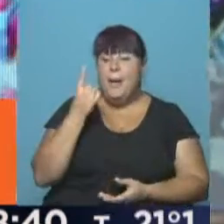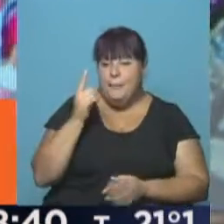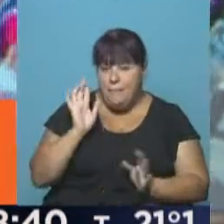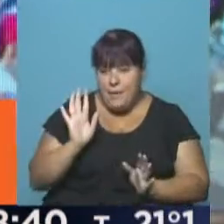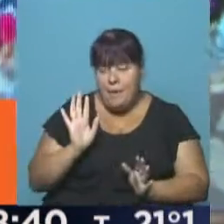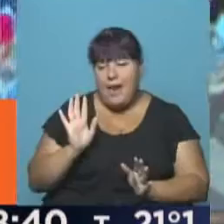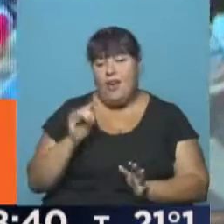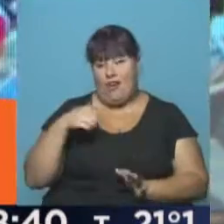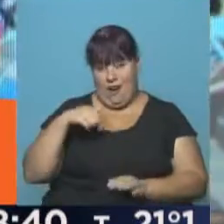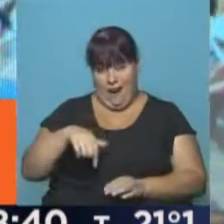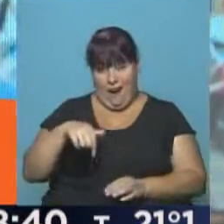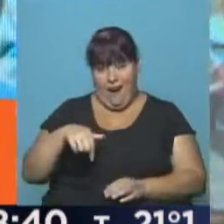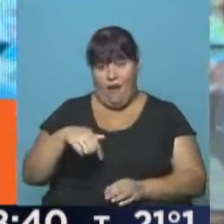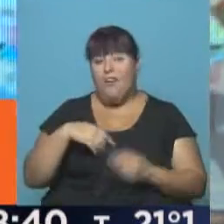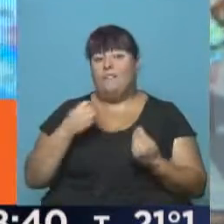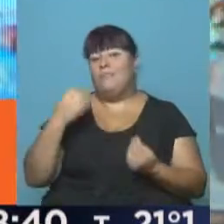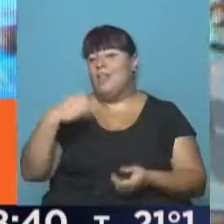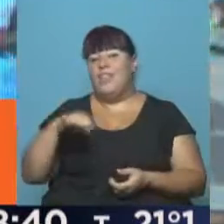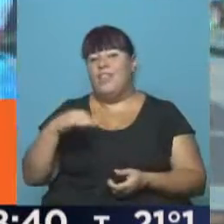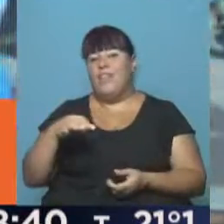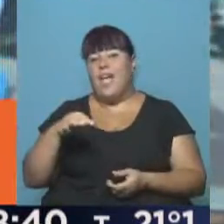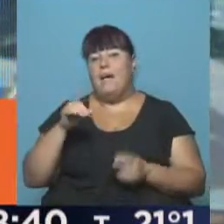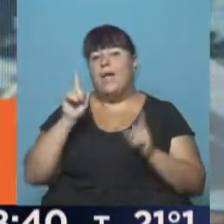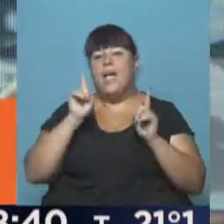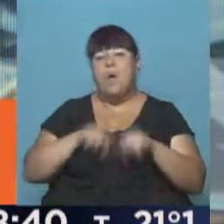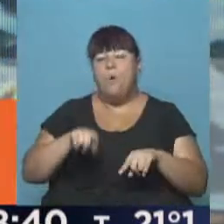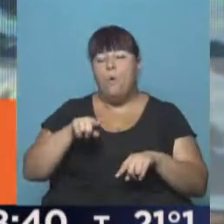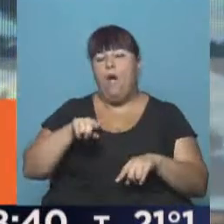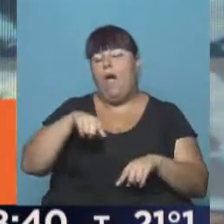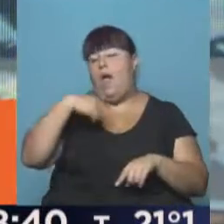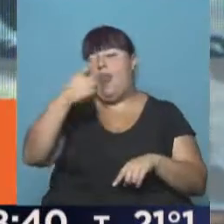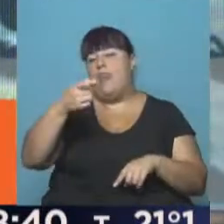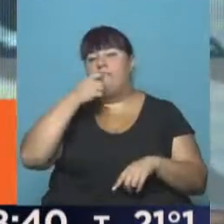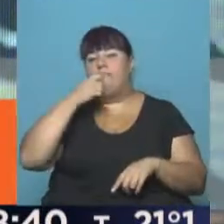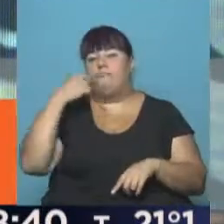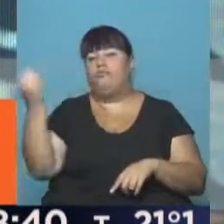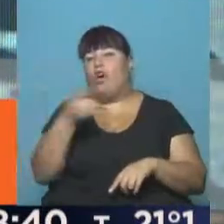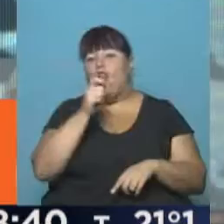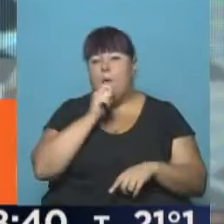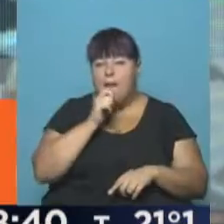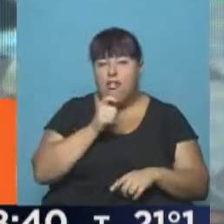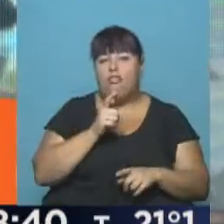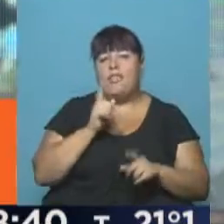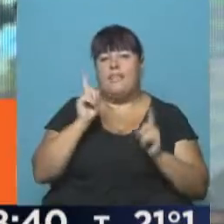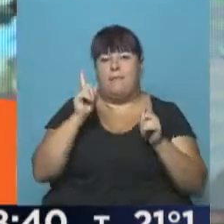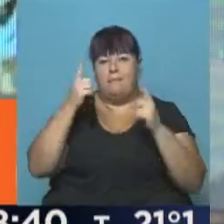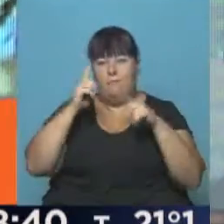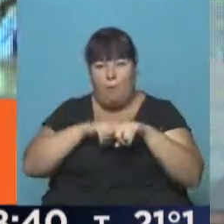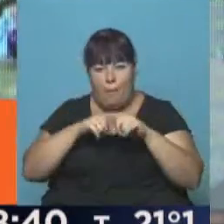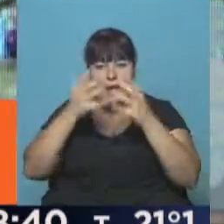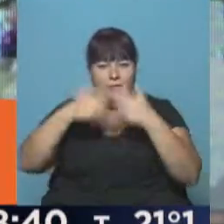esto que estamos haciendo hoy debería repetirse digamos en todos los medios en forma sistemática